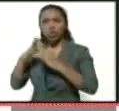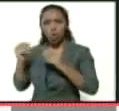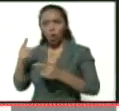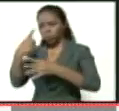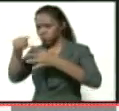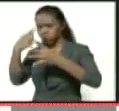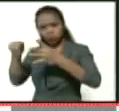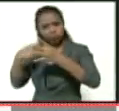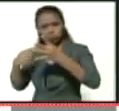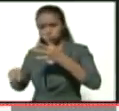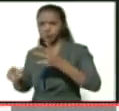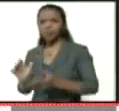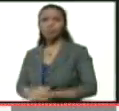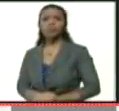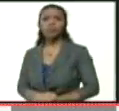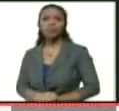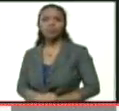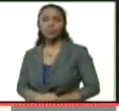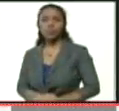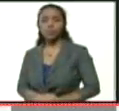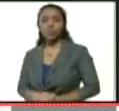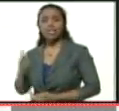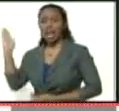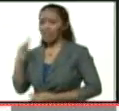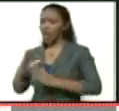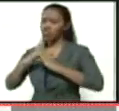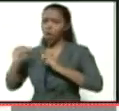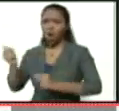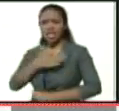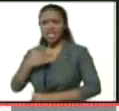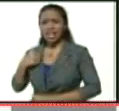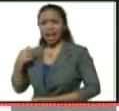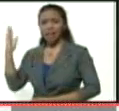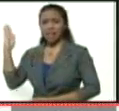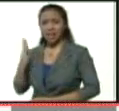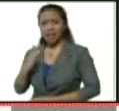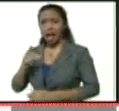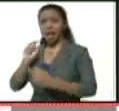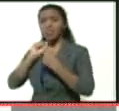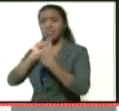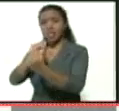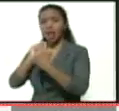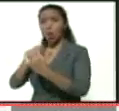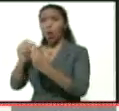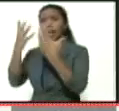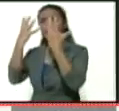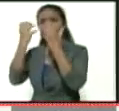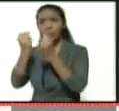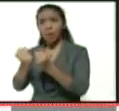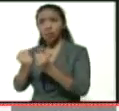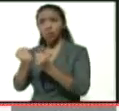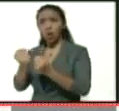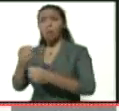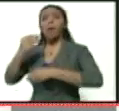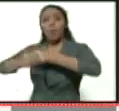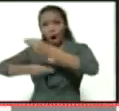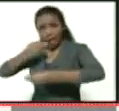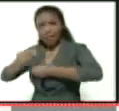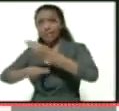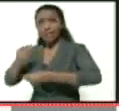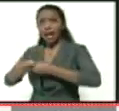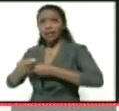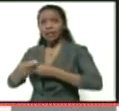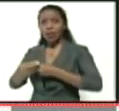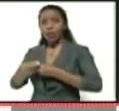G3, el G4, Ochoa Antich, que venga todo el que quiera venir al diálogo, al entendimiento. Y vamos a gestar, Diosdado,